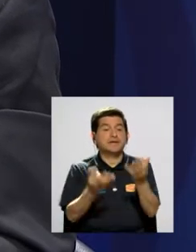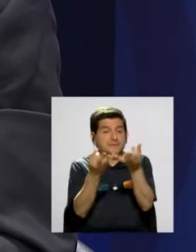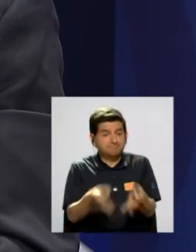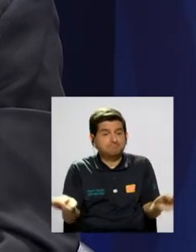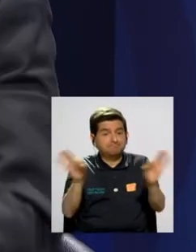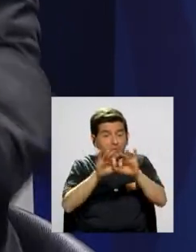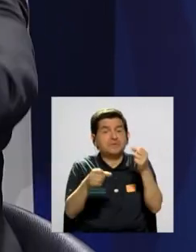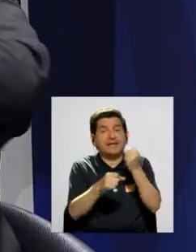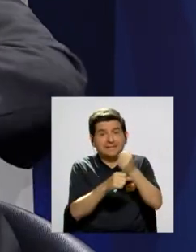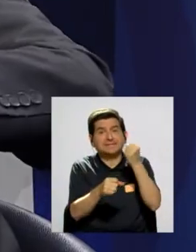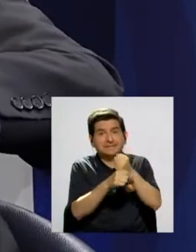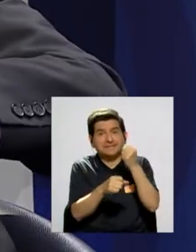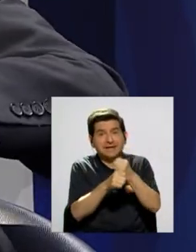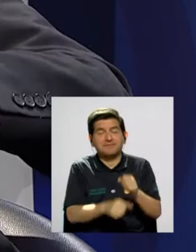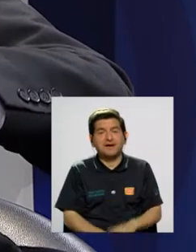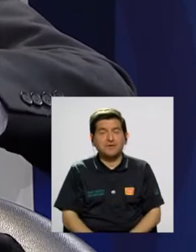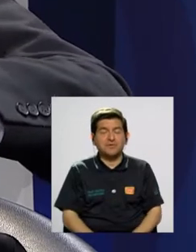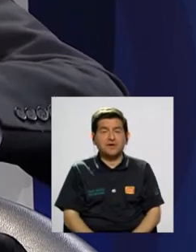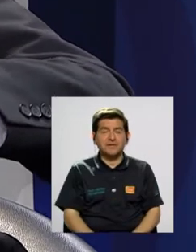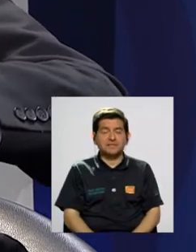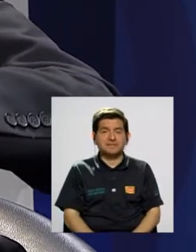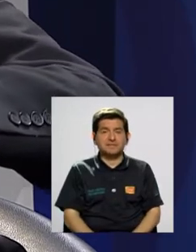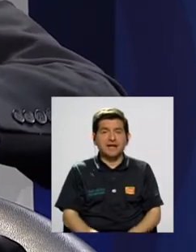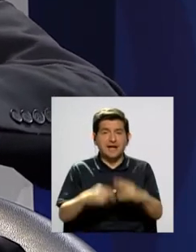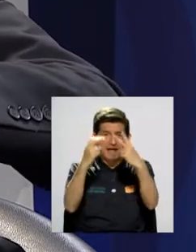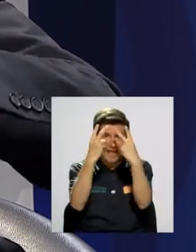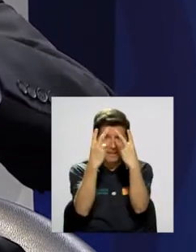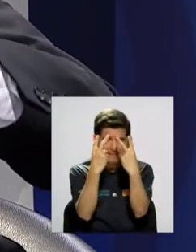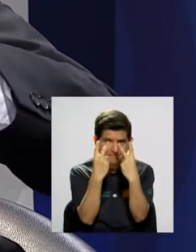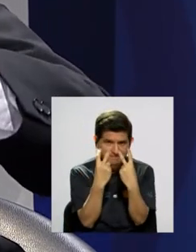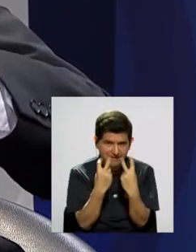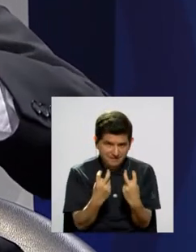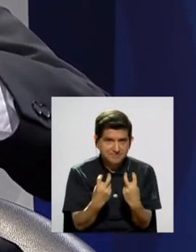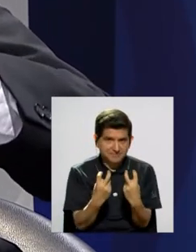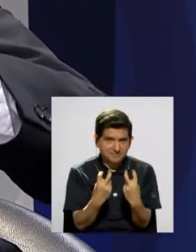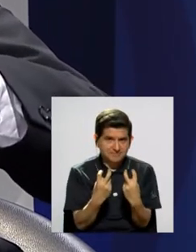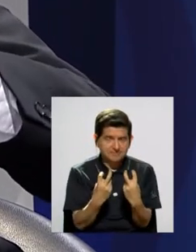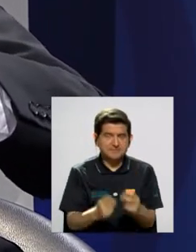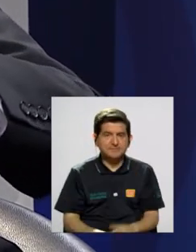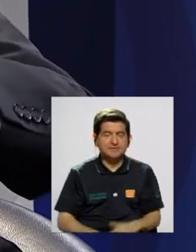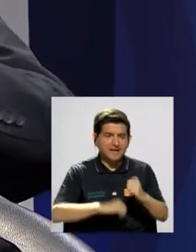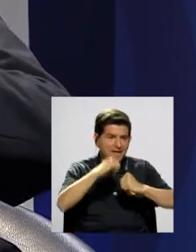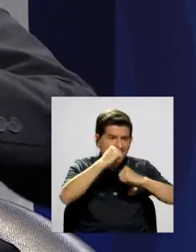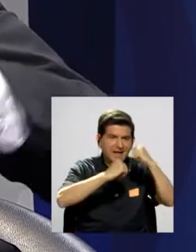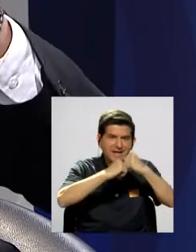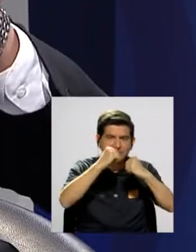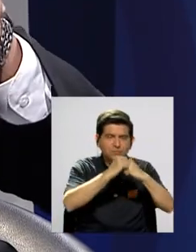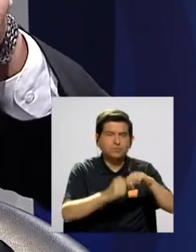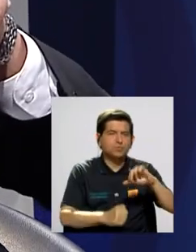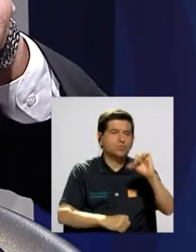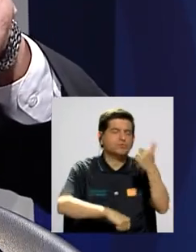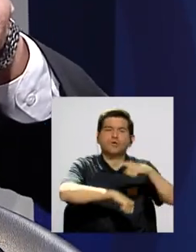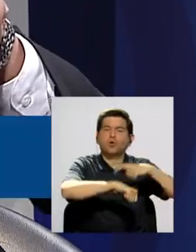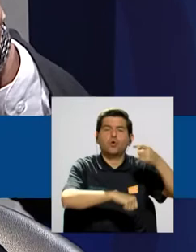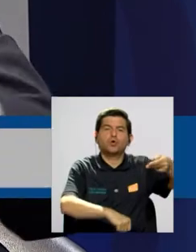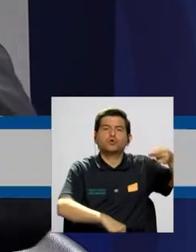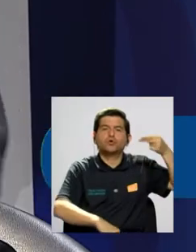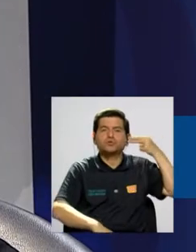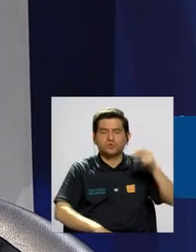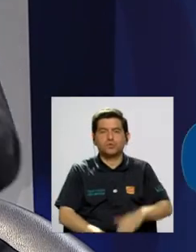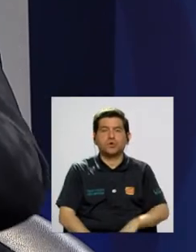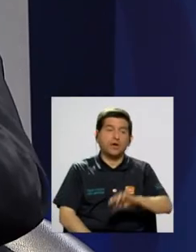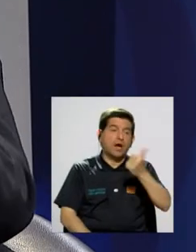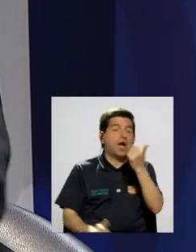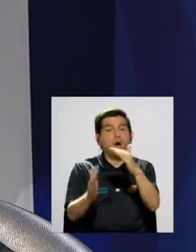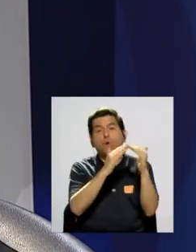importantes, es en ese volcar ese ver, que estructuras que sirvieron para otro periodo histórico y para